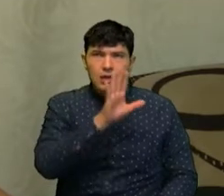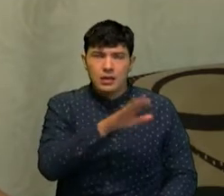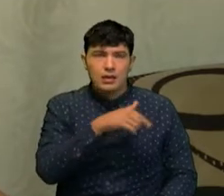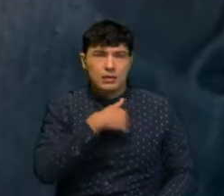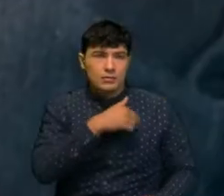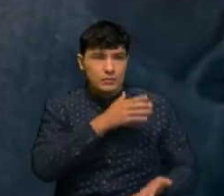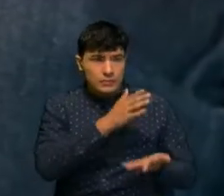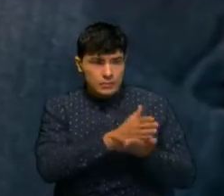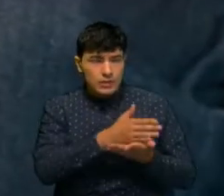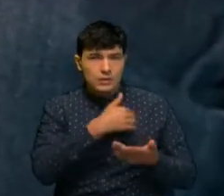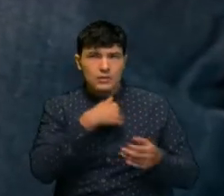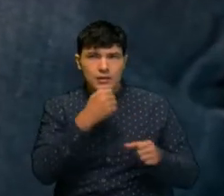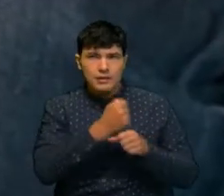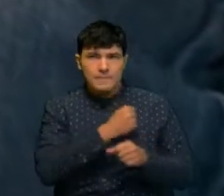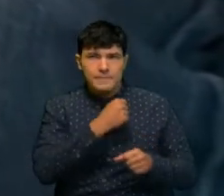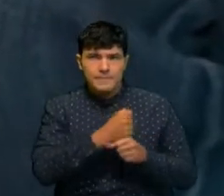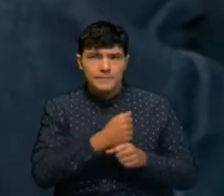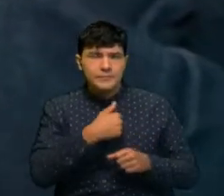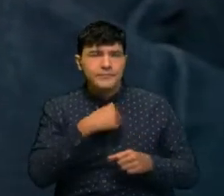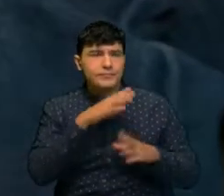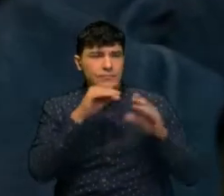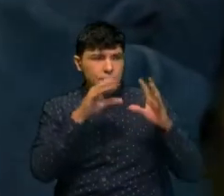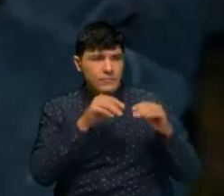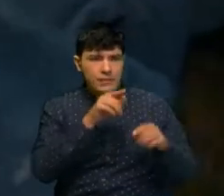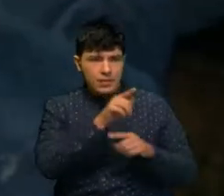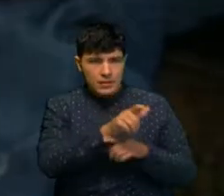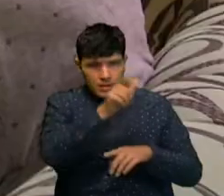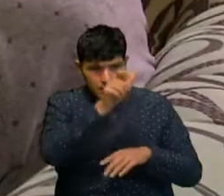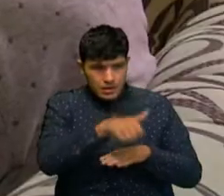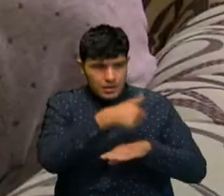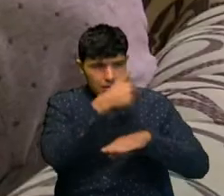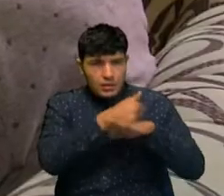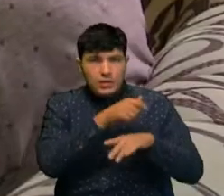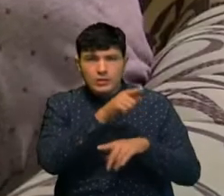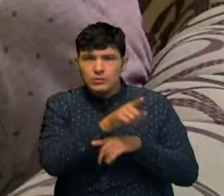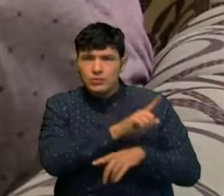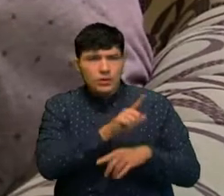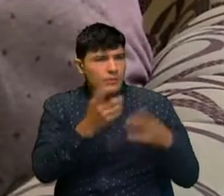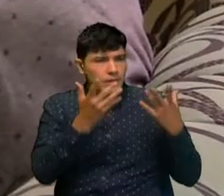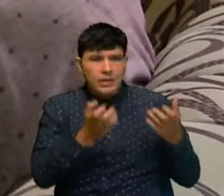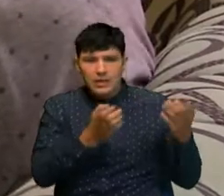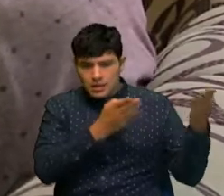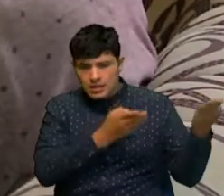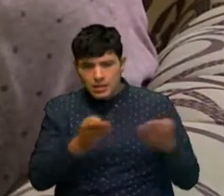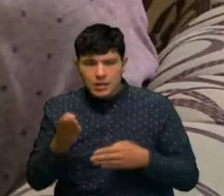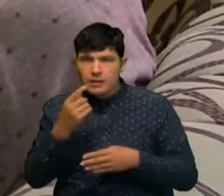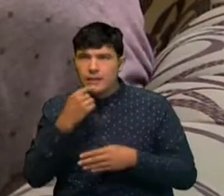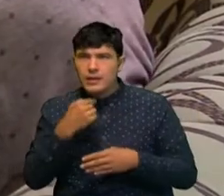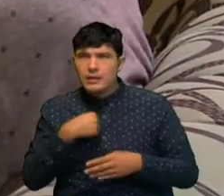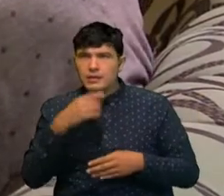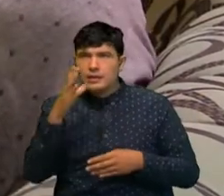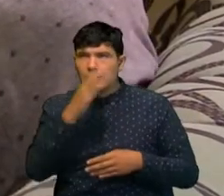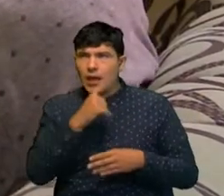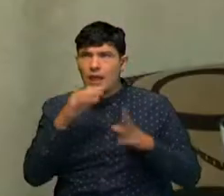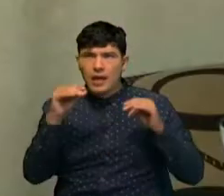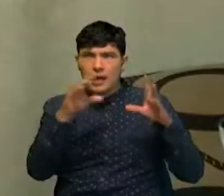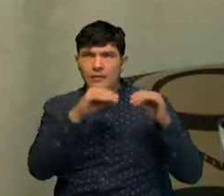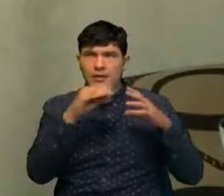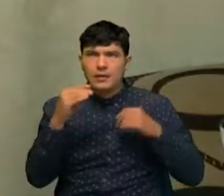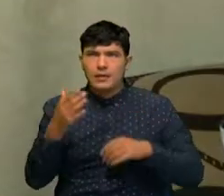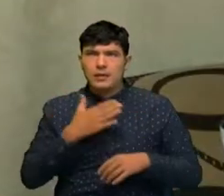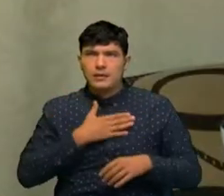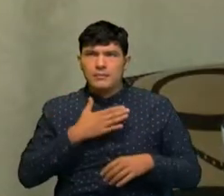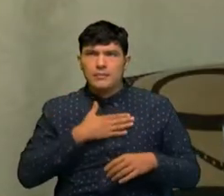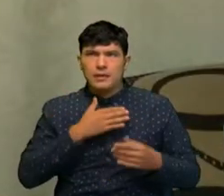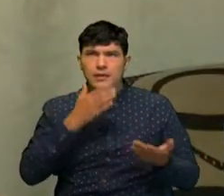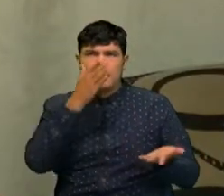entonces le fui a hablarme con el patrón, entonces ya no me quiso recibir, que no tenía nada que hablar conmigo, que fuera